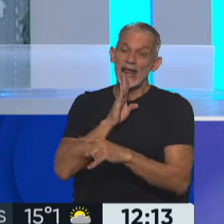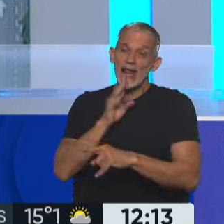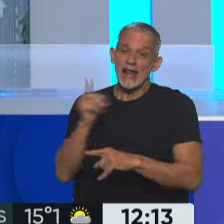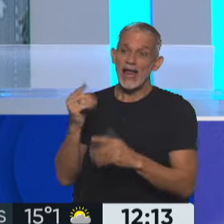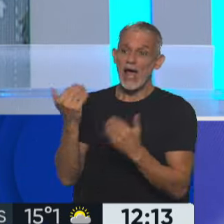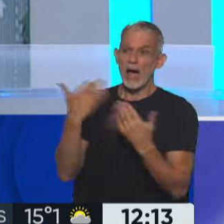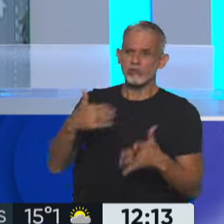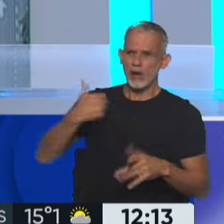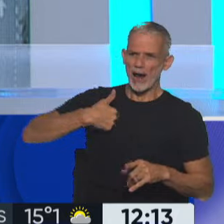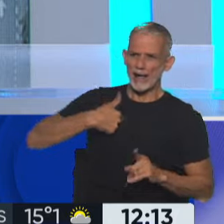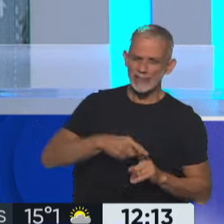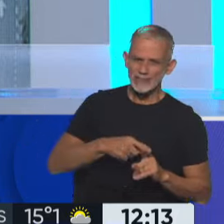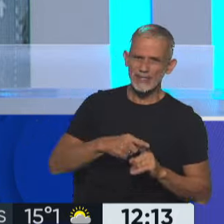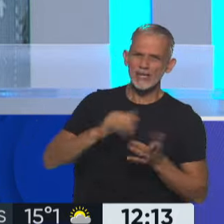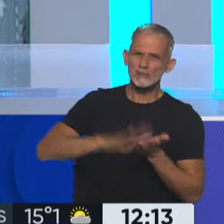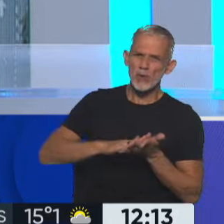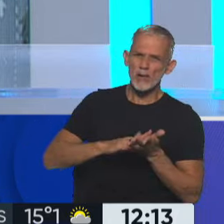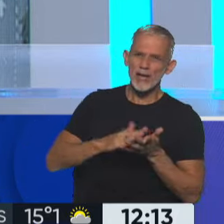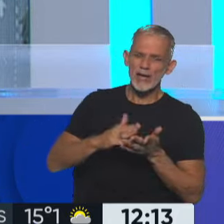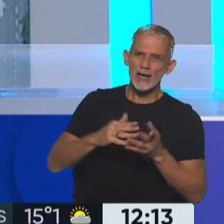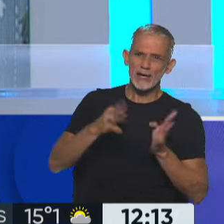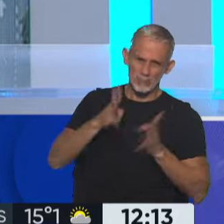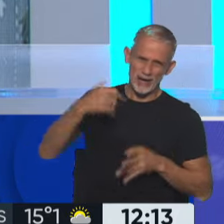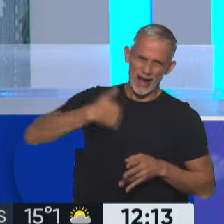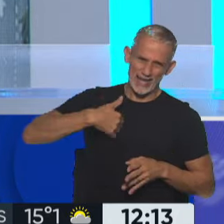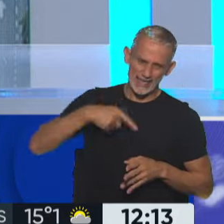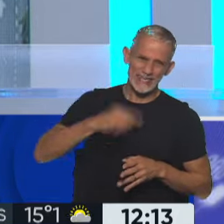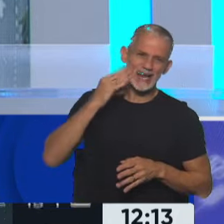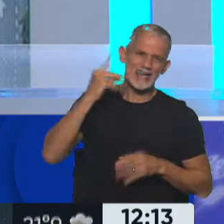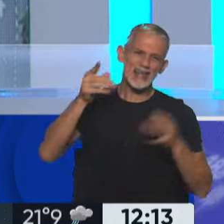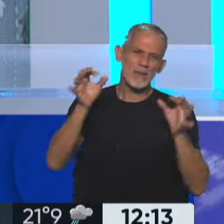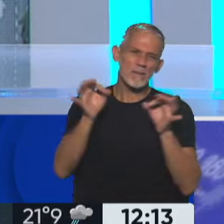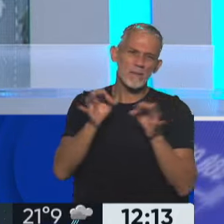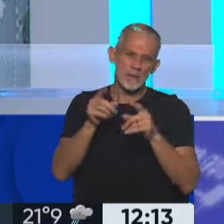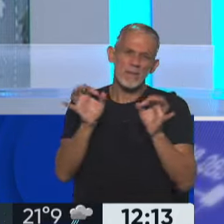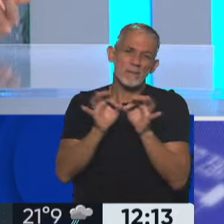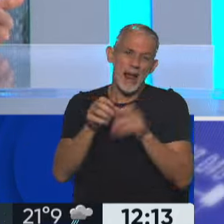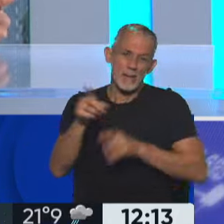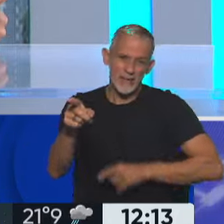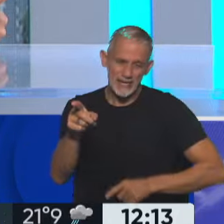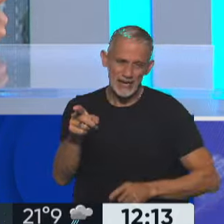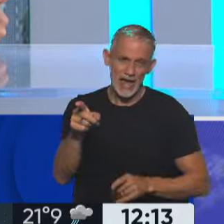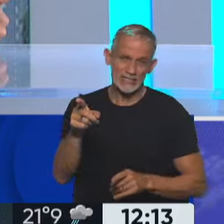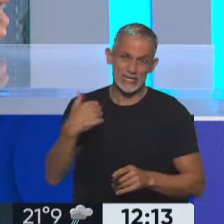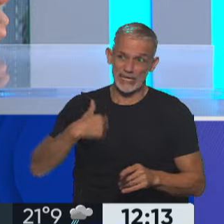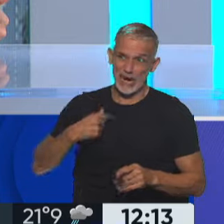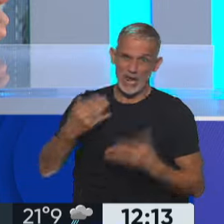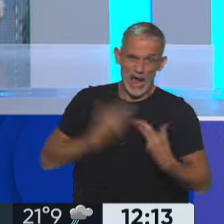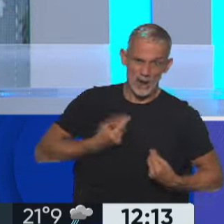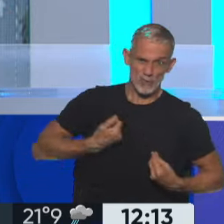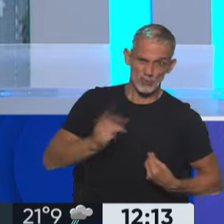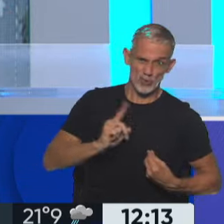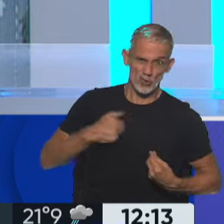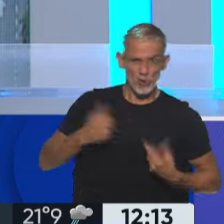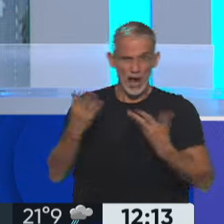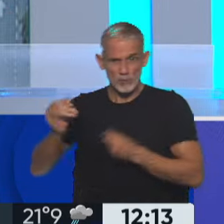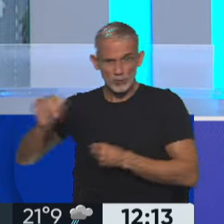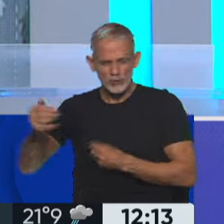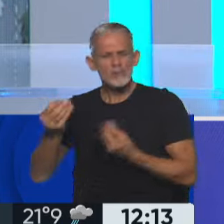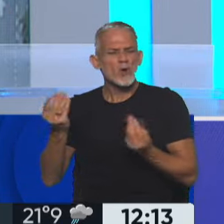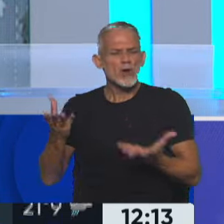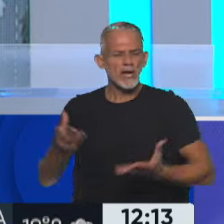lado de Argentina en el conflicto que sí mantiene nuestro país por la demanda por la soberanía de las Islas malvinas entonces la